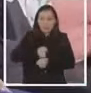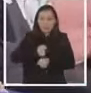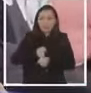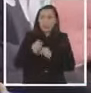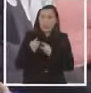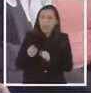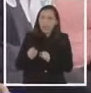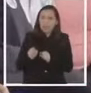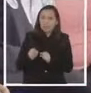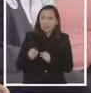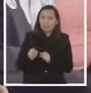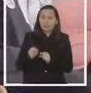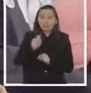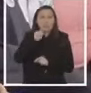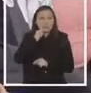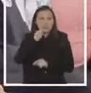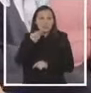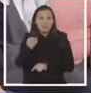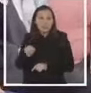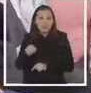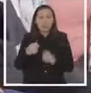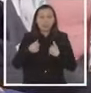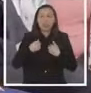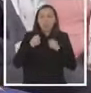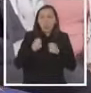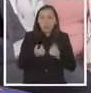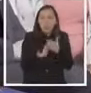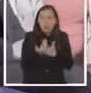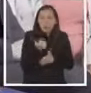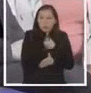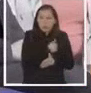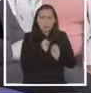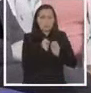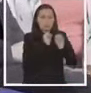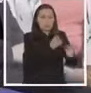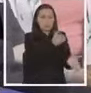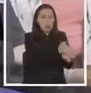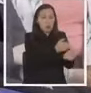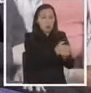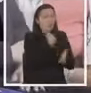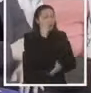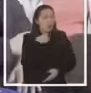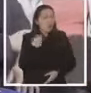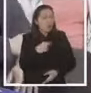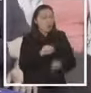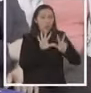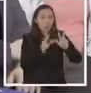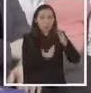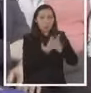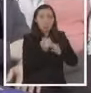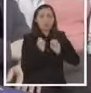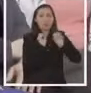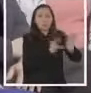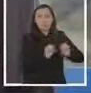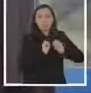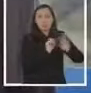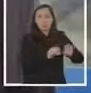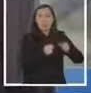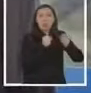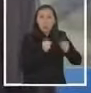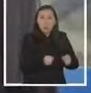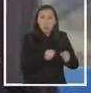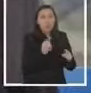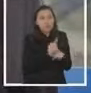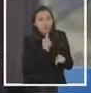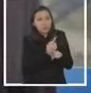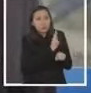eso implementa, eso dice que yo puedo ir a dejar a mi hijo al colegio todos los días a las 8 de la mañana y puedo hablar